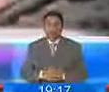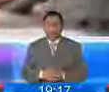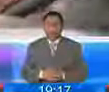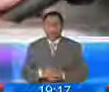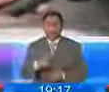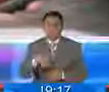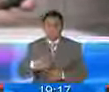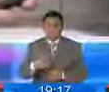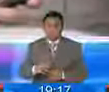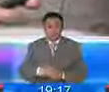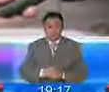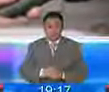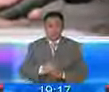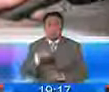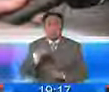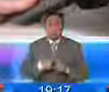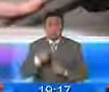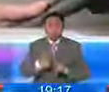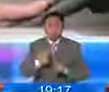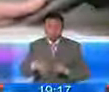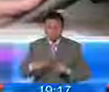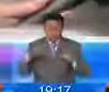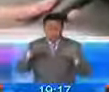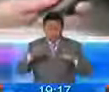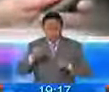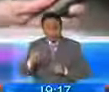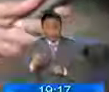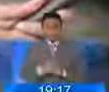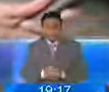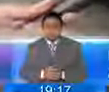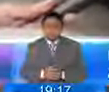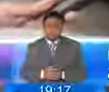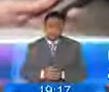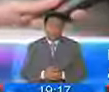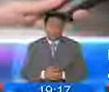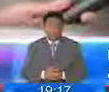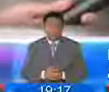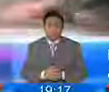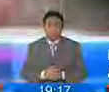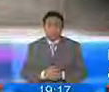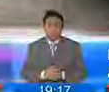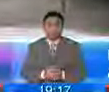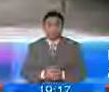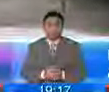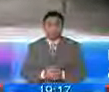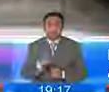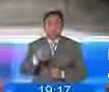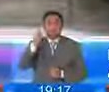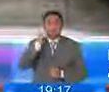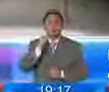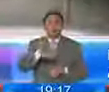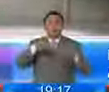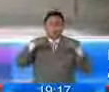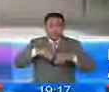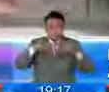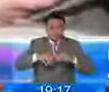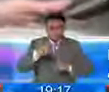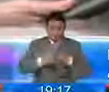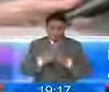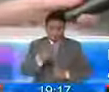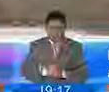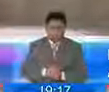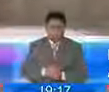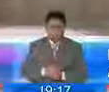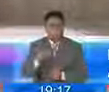que ya no, casi ya no hay ni lluvia. No hay lluvia, de su cuenta. La lluvia de anoche también los afectó, me imagino.